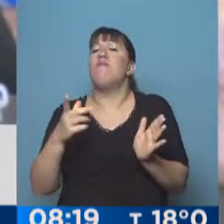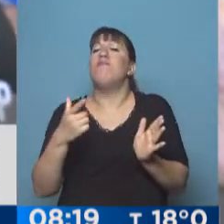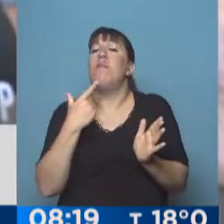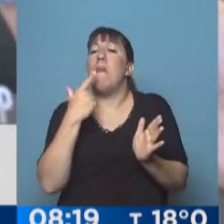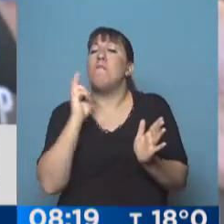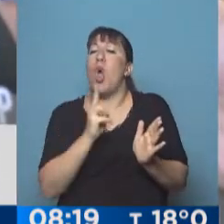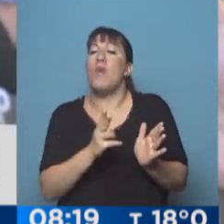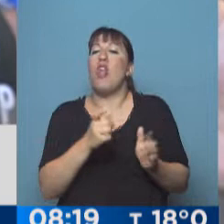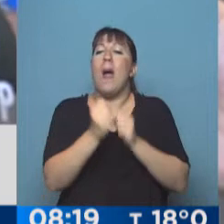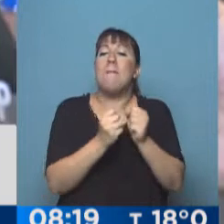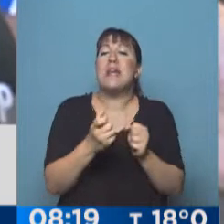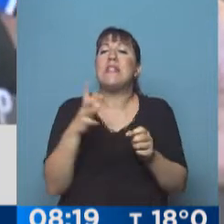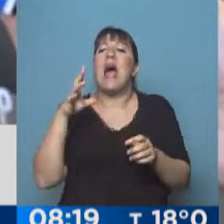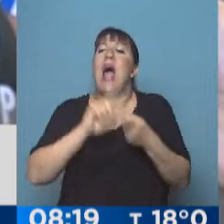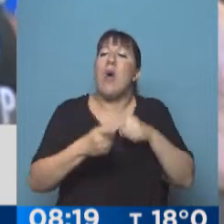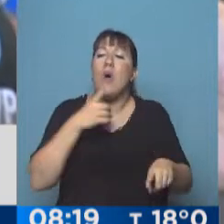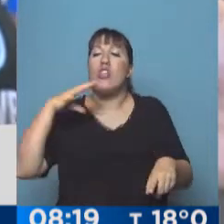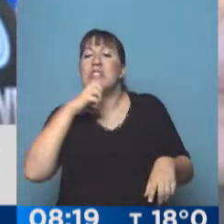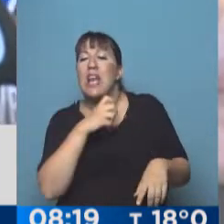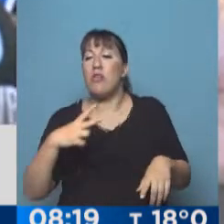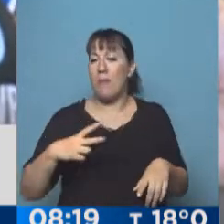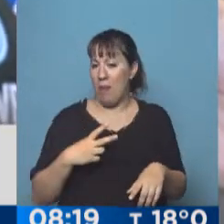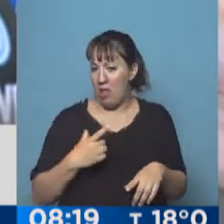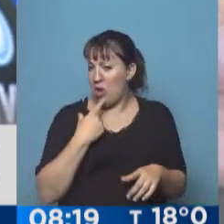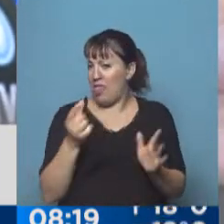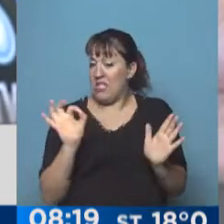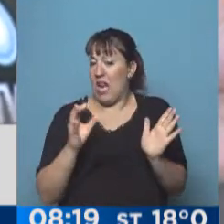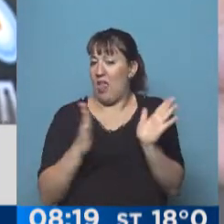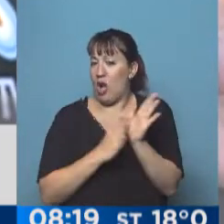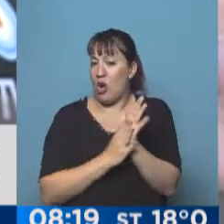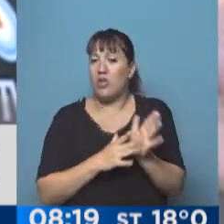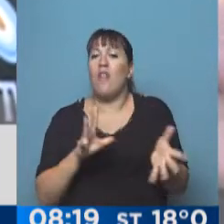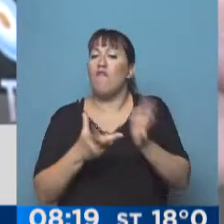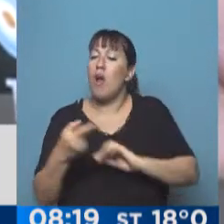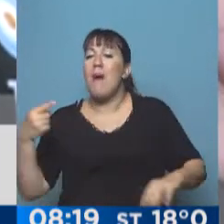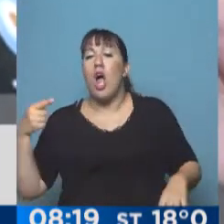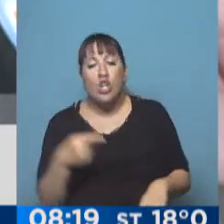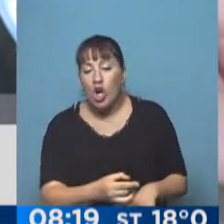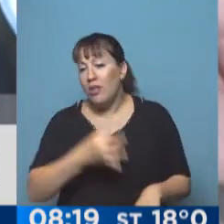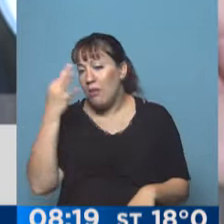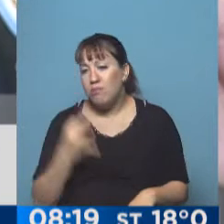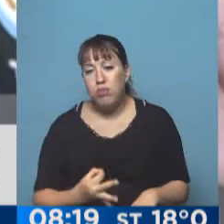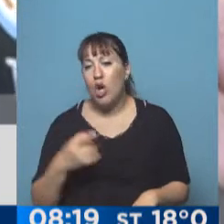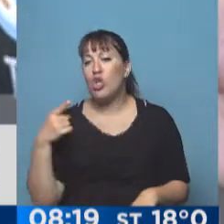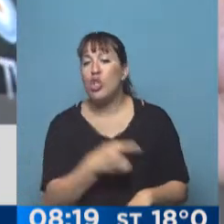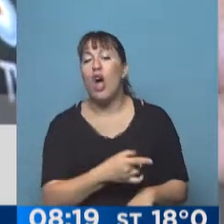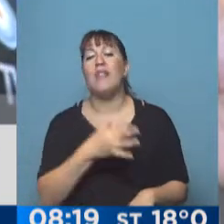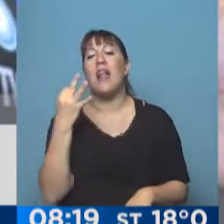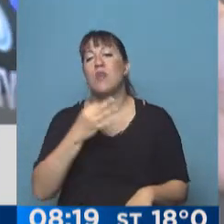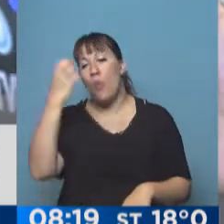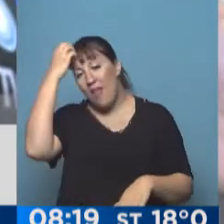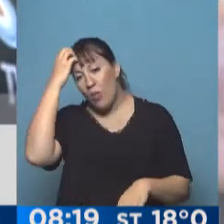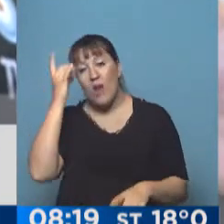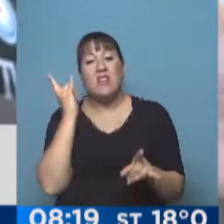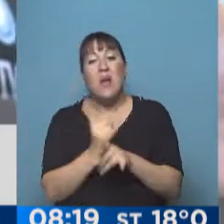y se entromete en cuestiones de oportunidad mérito conveniencia y conveniencia es un atentado a la seguridad jurídica que